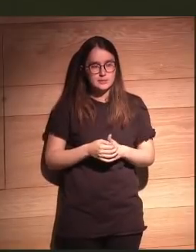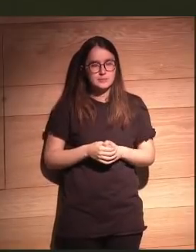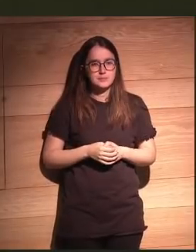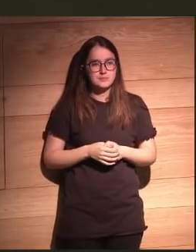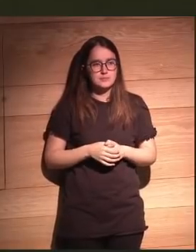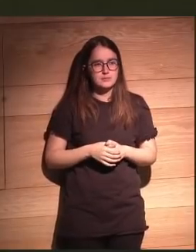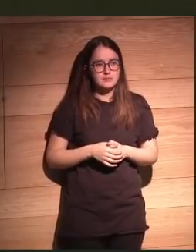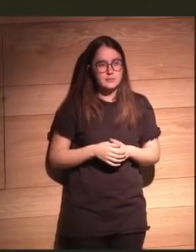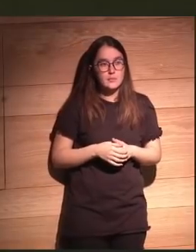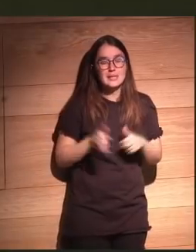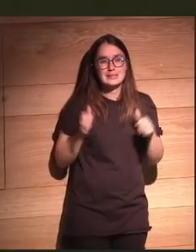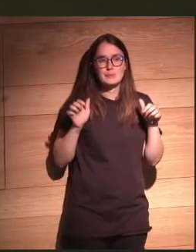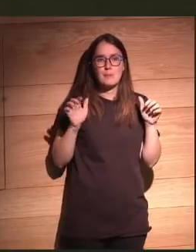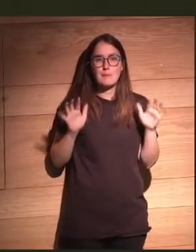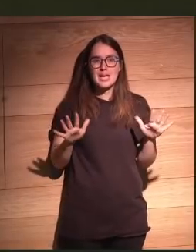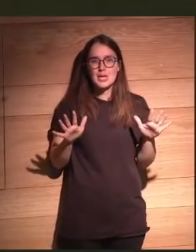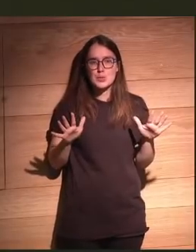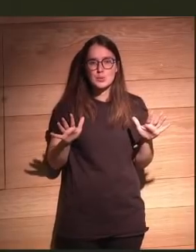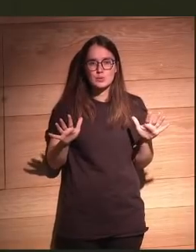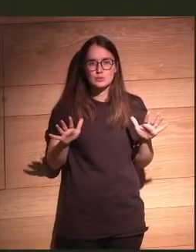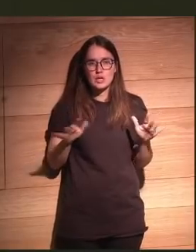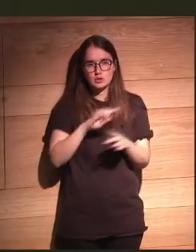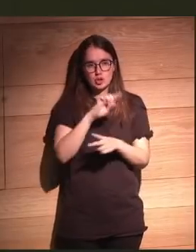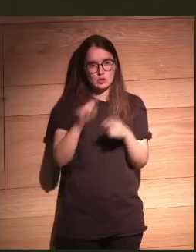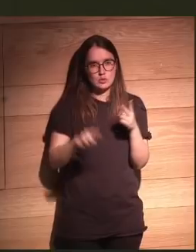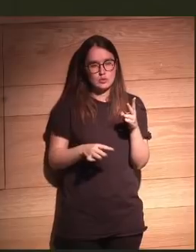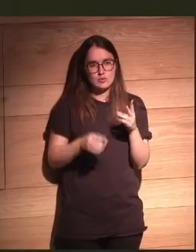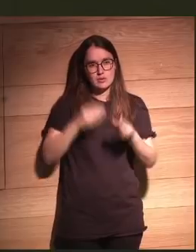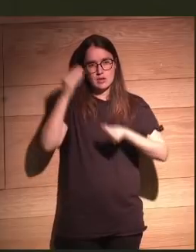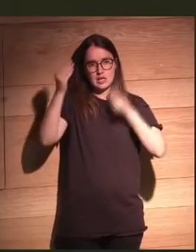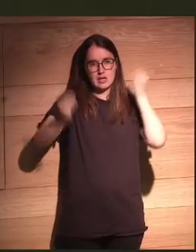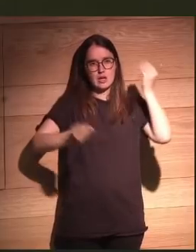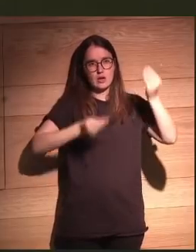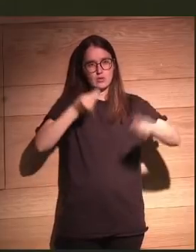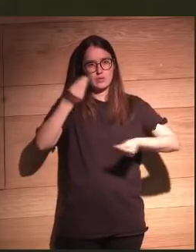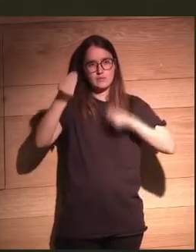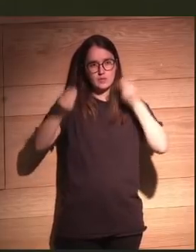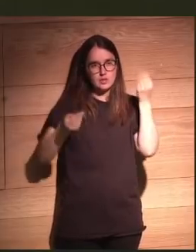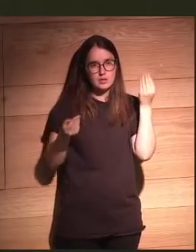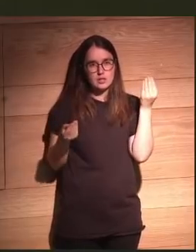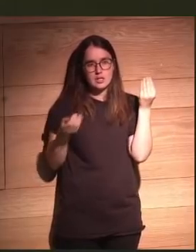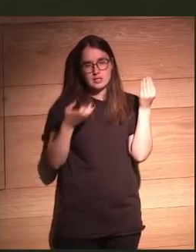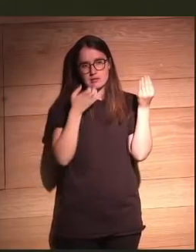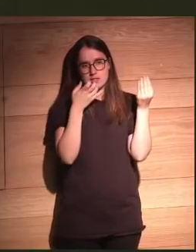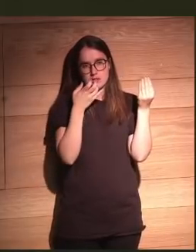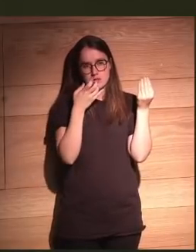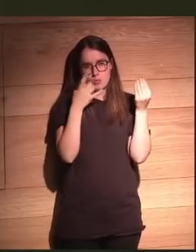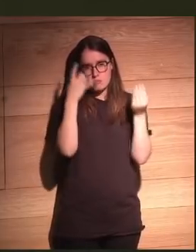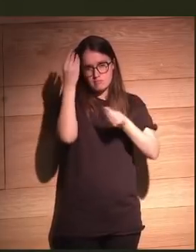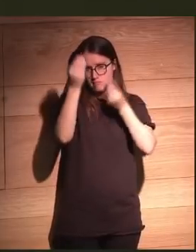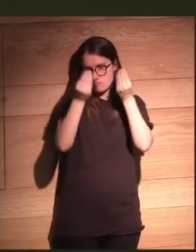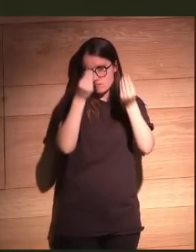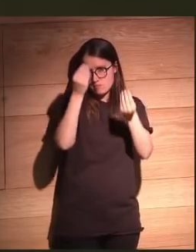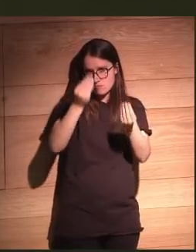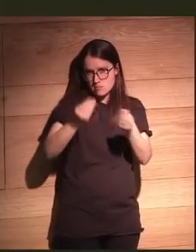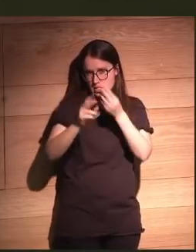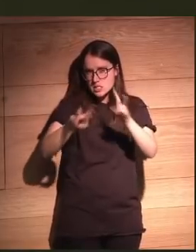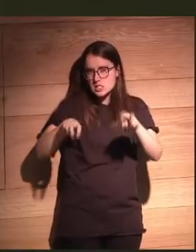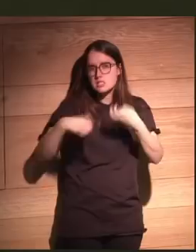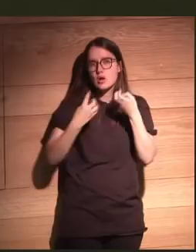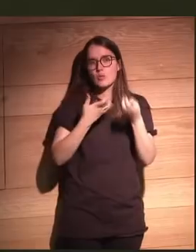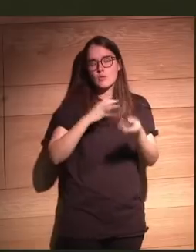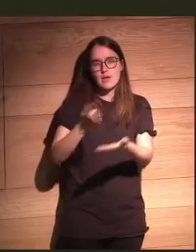Pero sí que hay dos cuestiones que creo que si les damos una vuelta de tuerca, nos podrían ayudar mucho